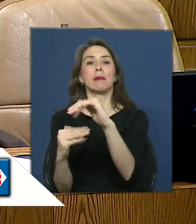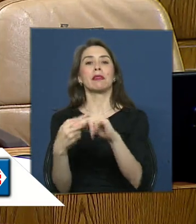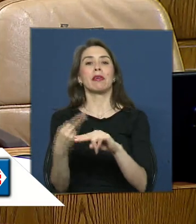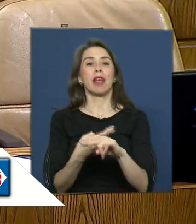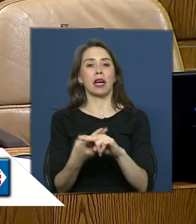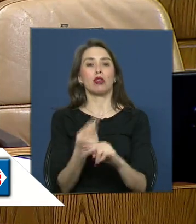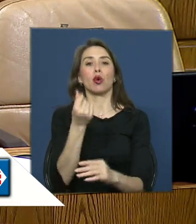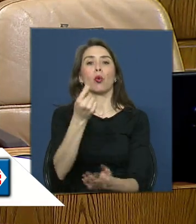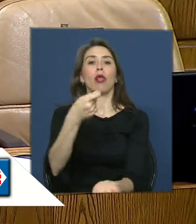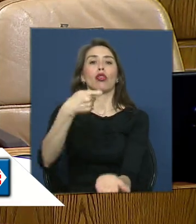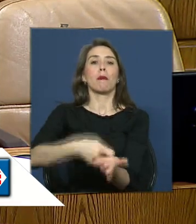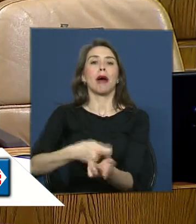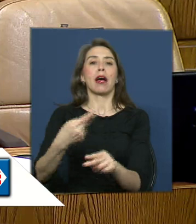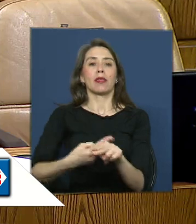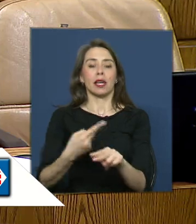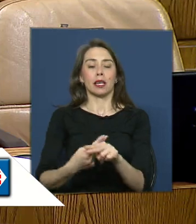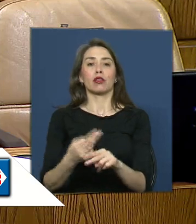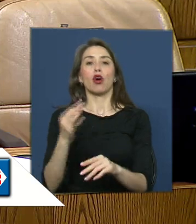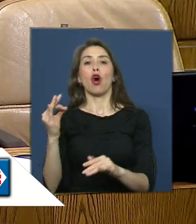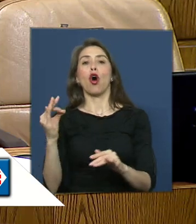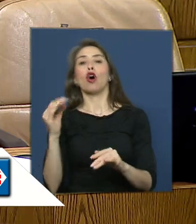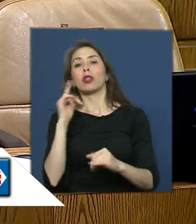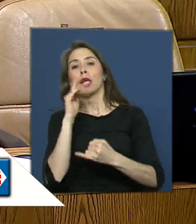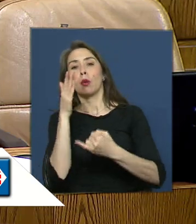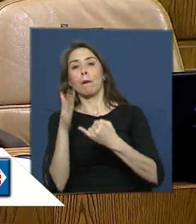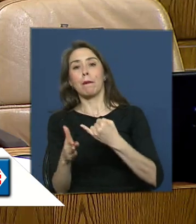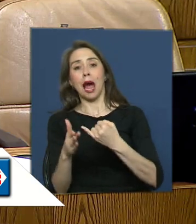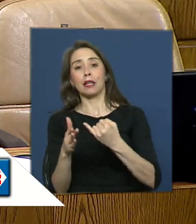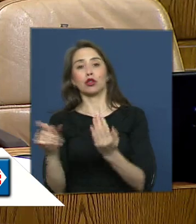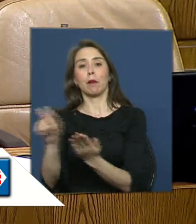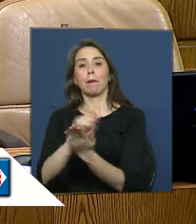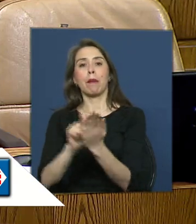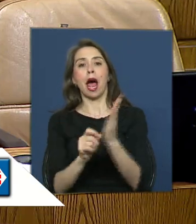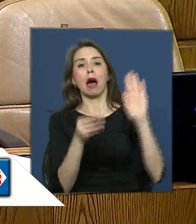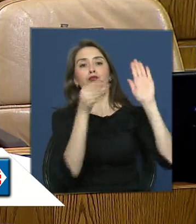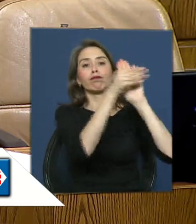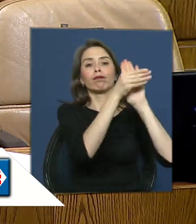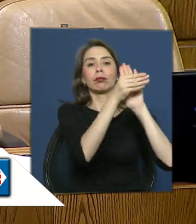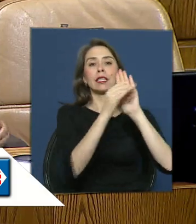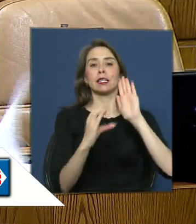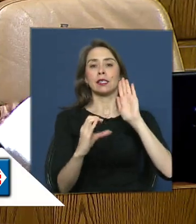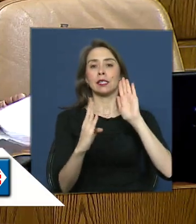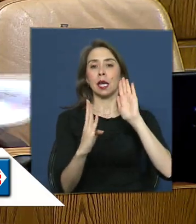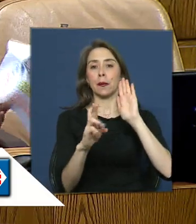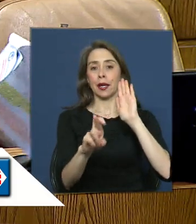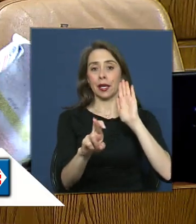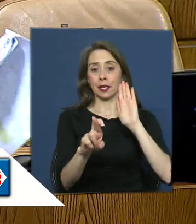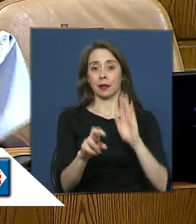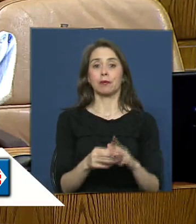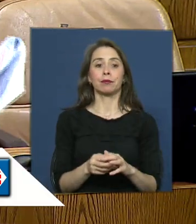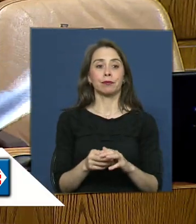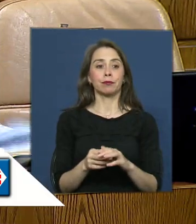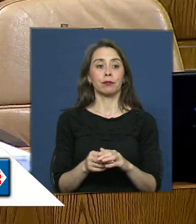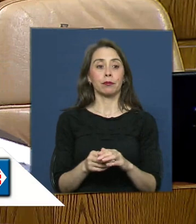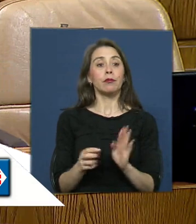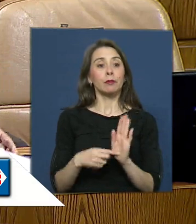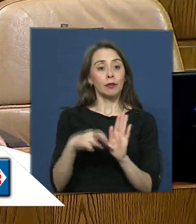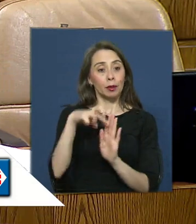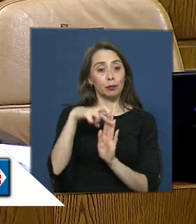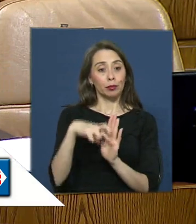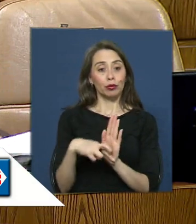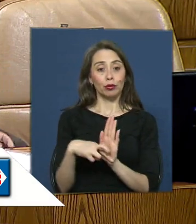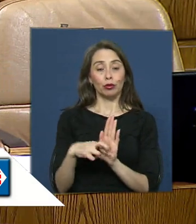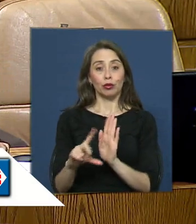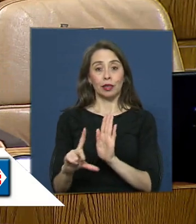el plazo de inscripción en el conservador de bienes raíces. Señor presidente, este proyecto de ley,